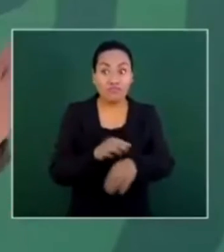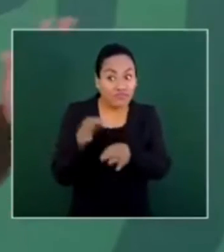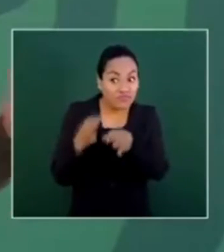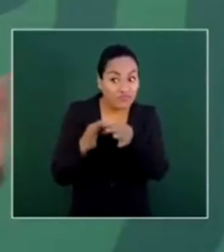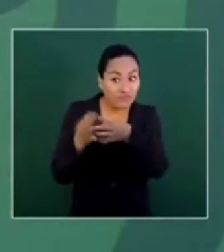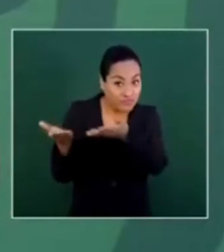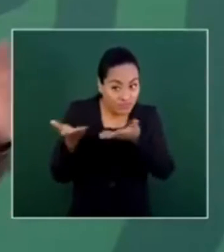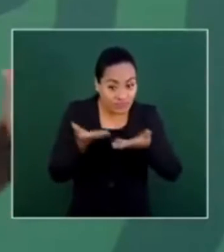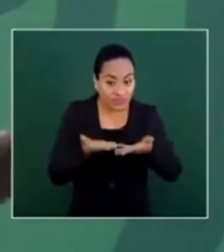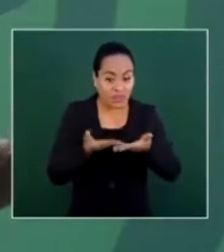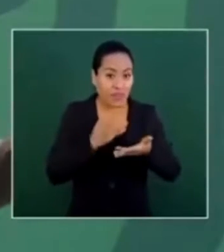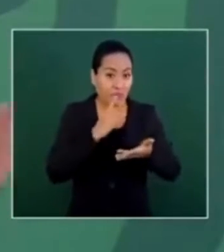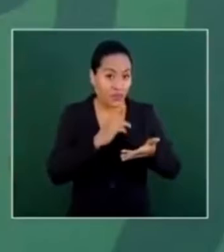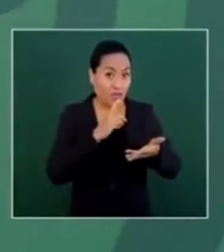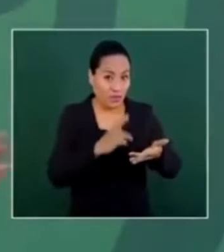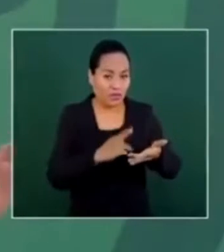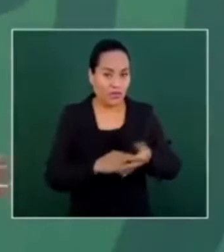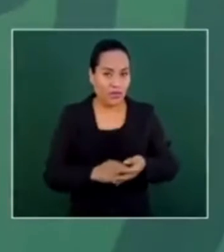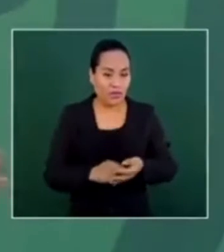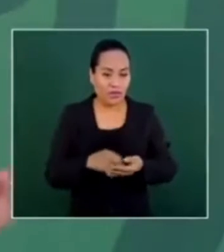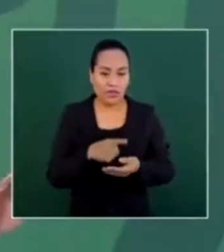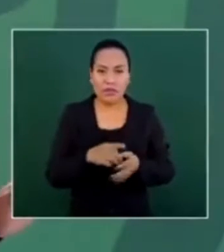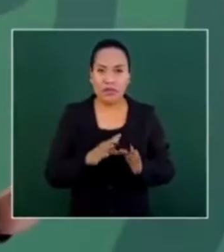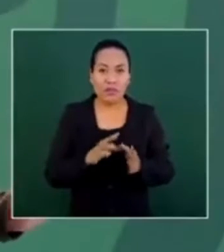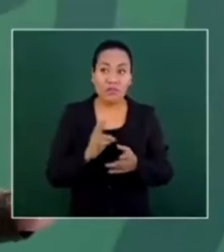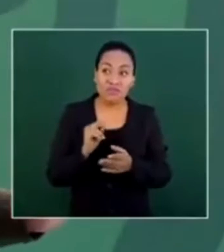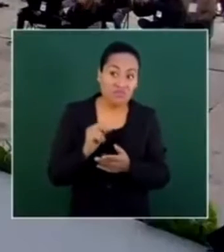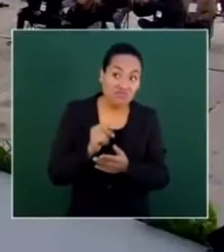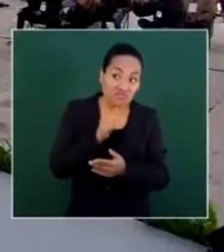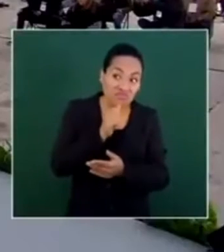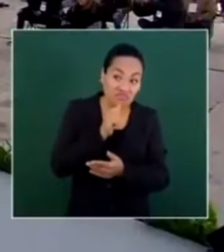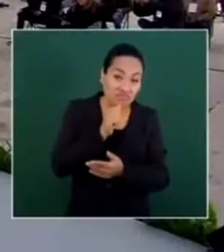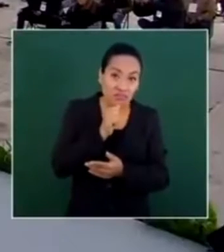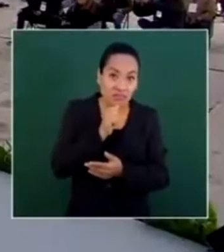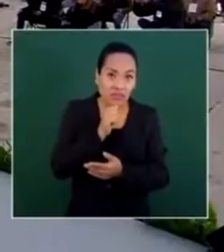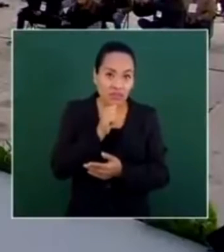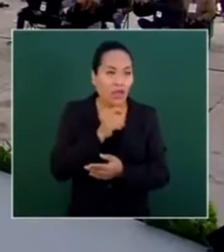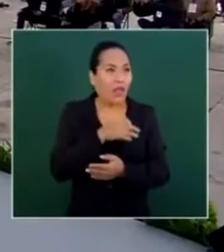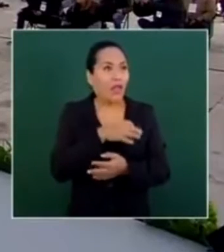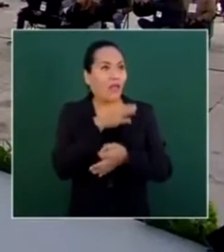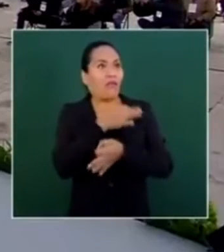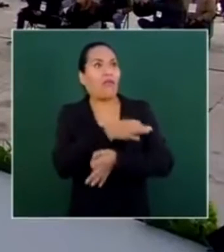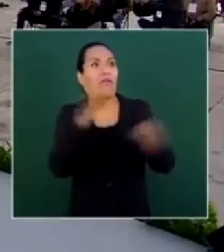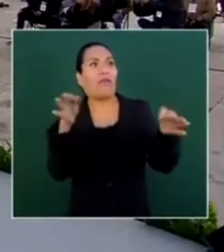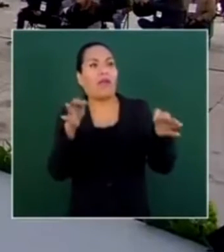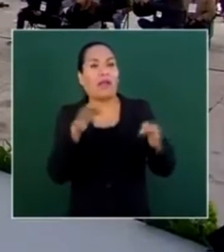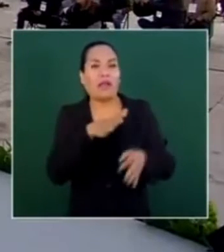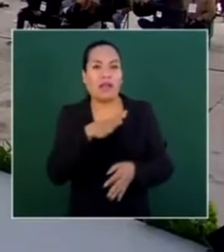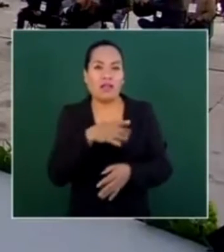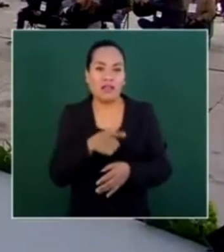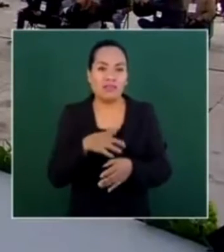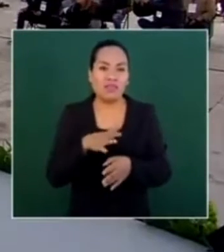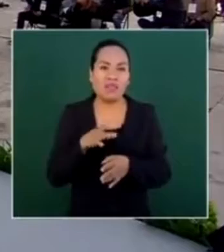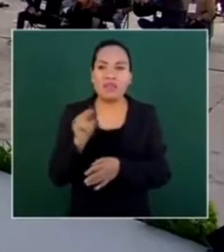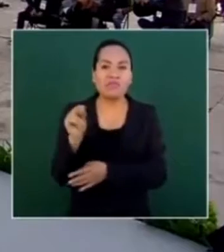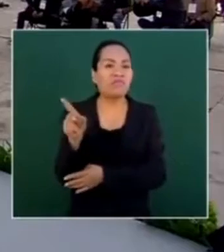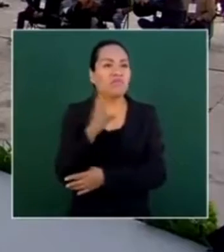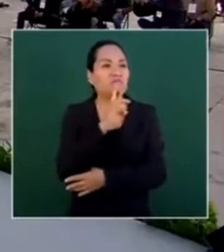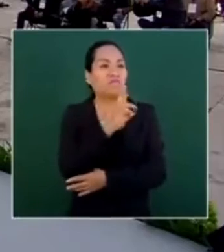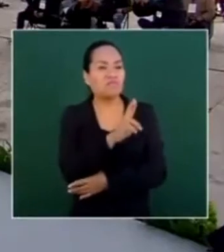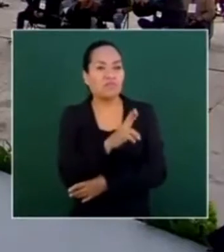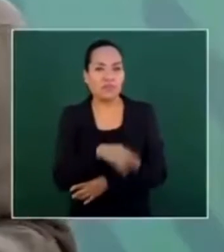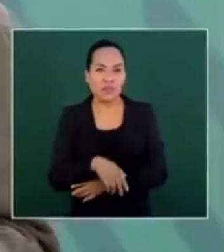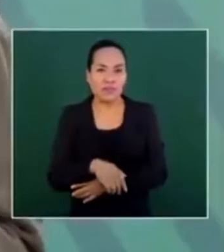Y si no contestaba, pues ya podían decir en el reportaje de que fueron consultados, pero que no respondieron